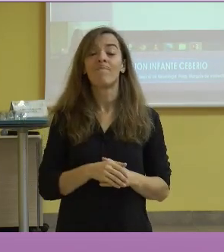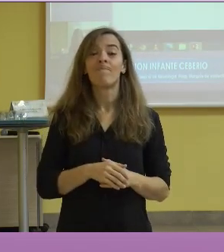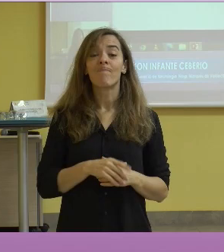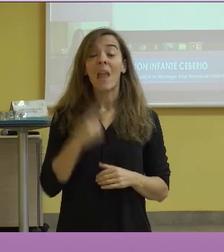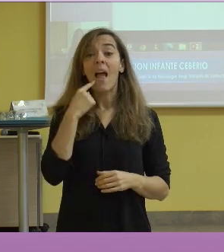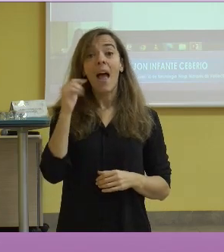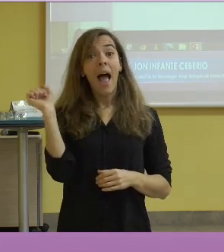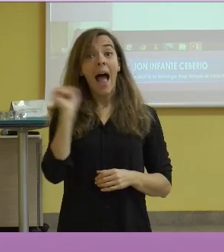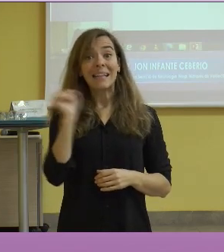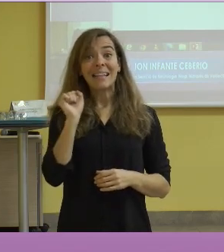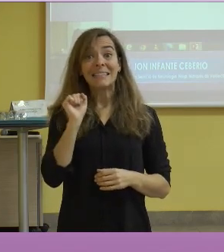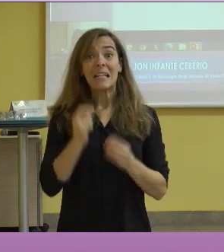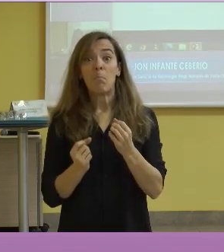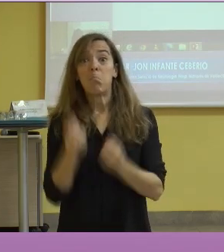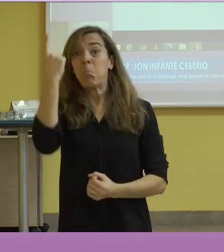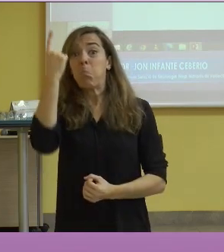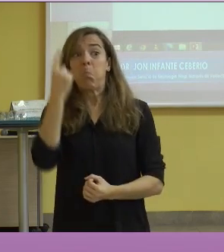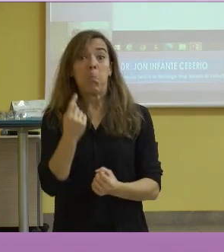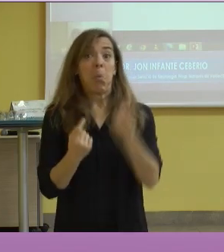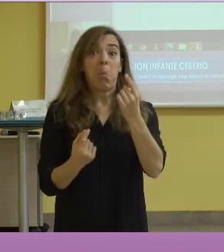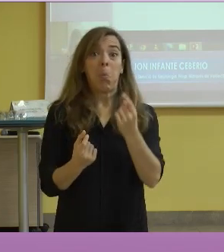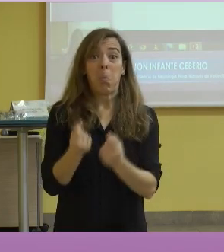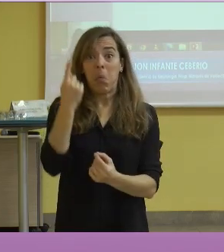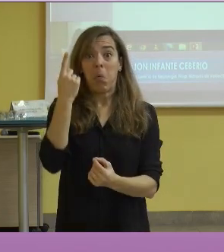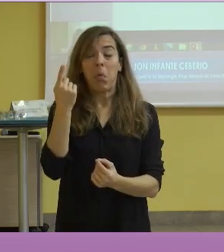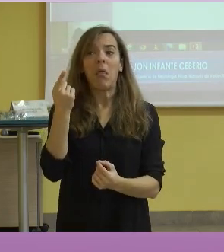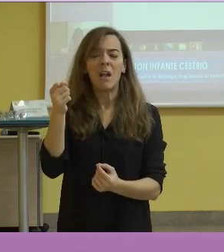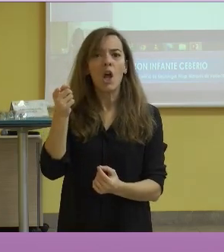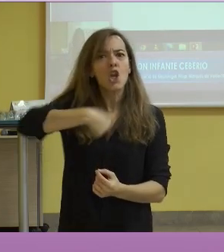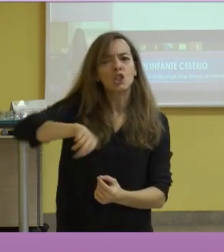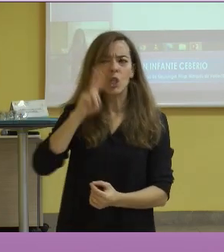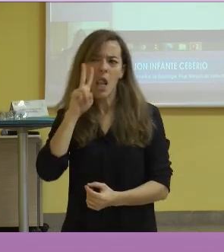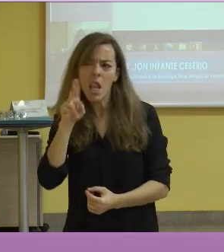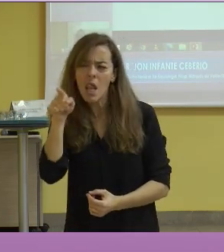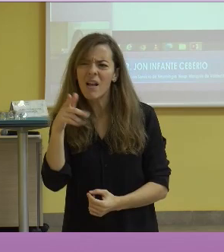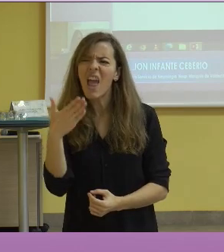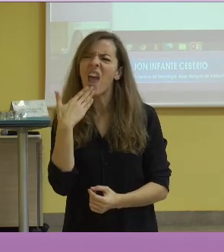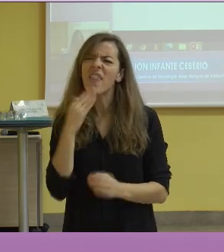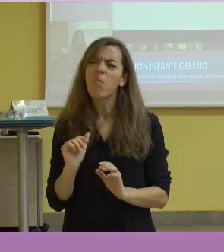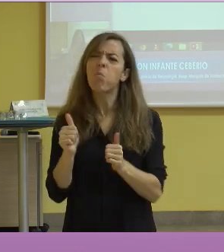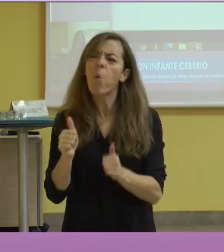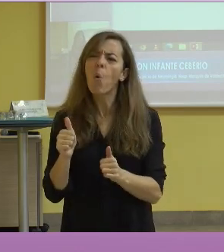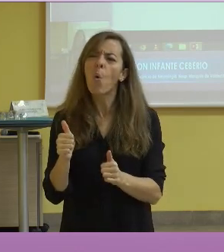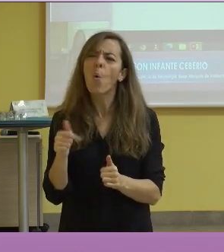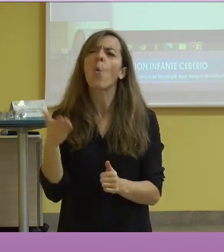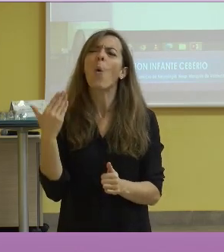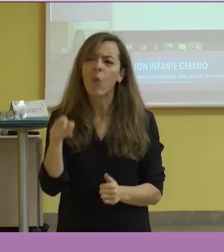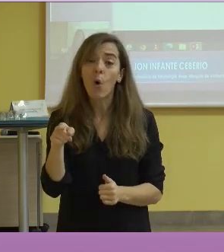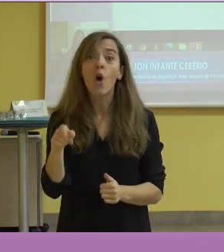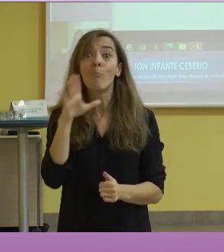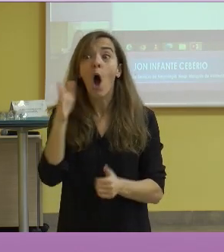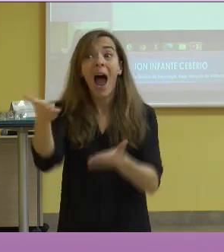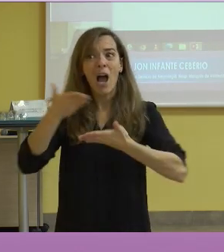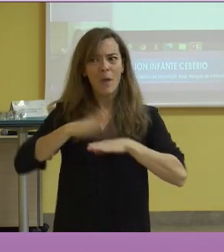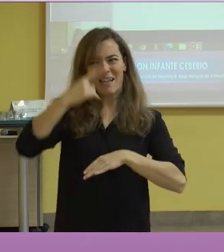de manera esporádica, nosotros también nos fijamos mucho en la edad de inicio, porque esto nos ayuda a las posibles causas. Hay